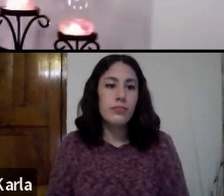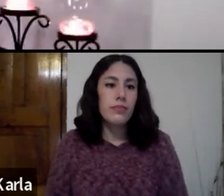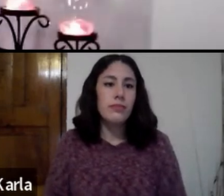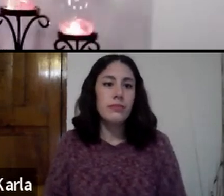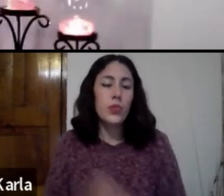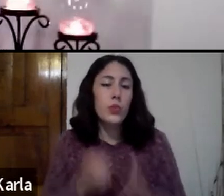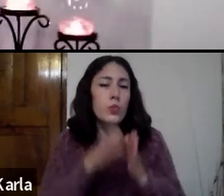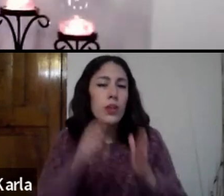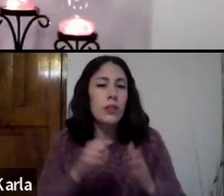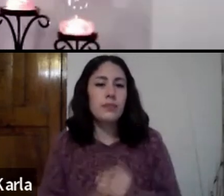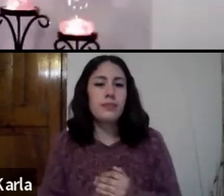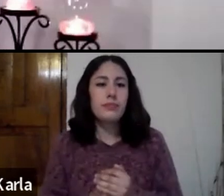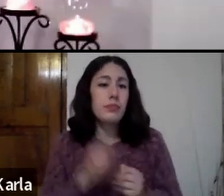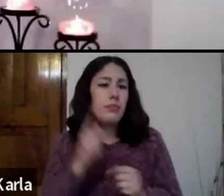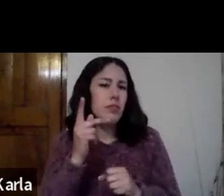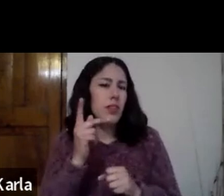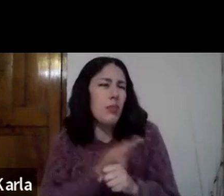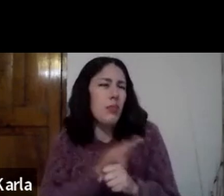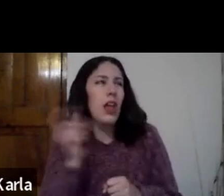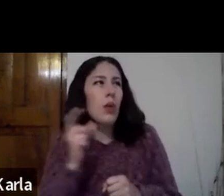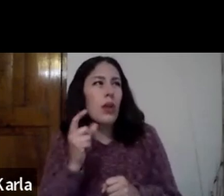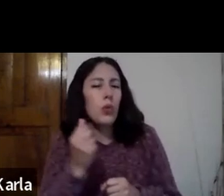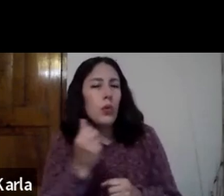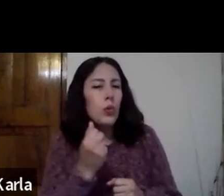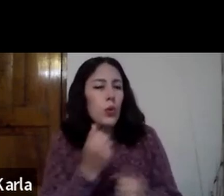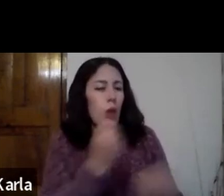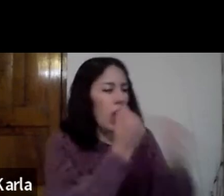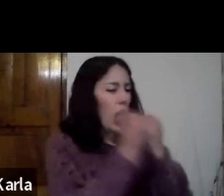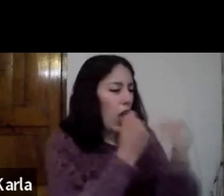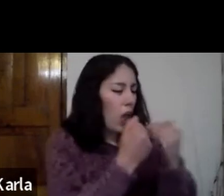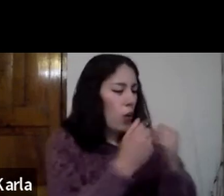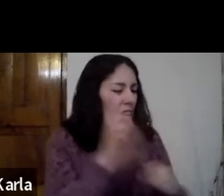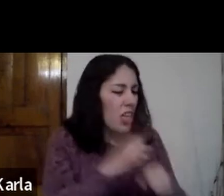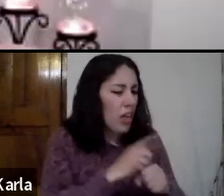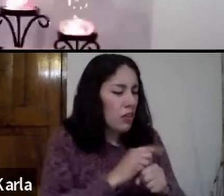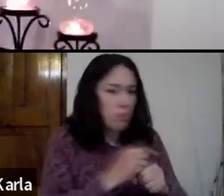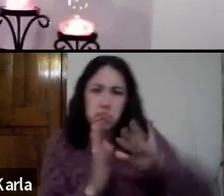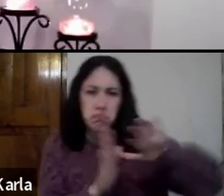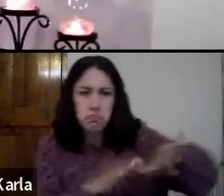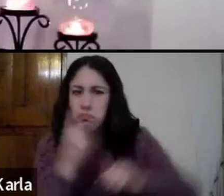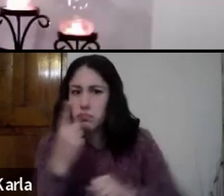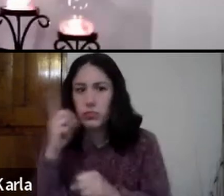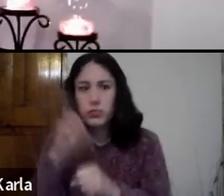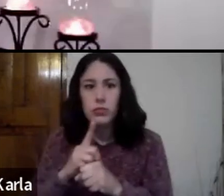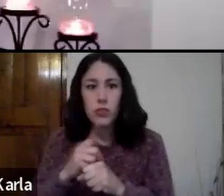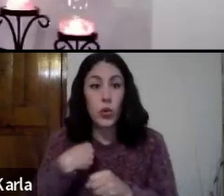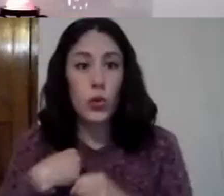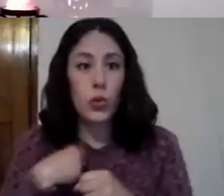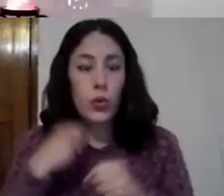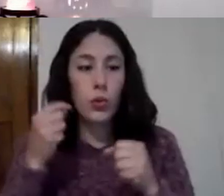comer algo que como todos los días me doy cuenta que no tengo que hacer lo que siempre